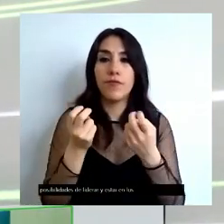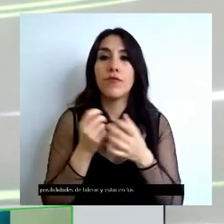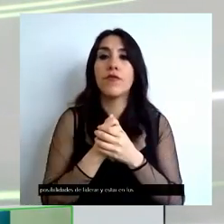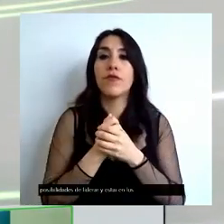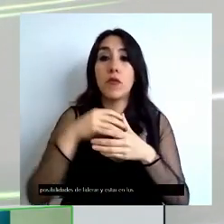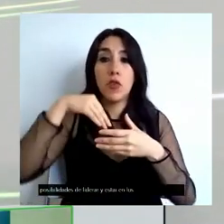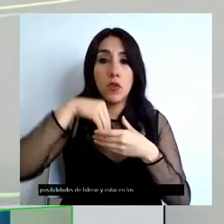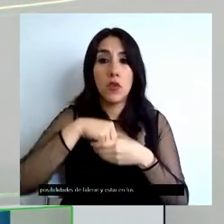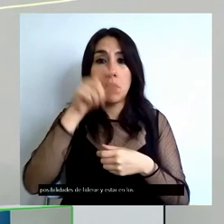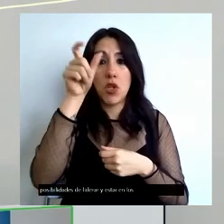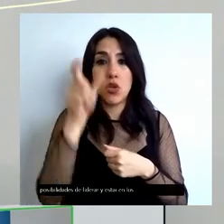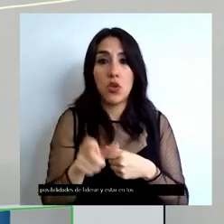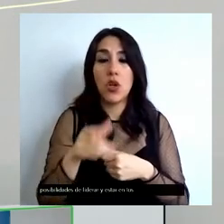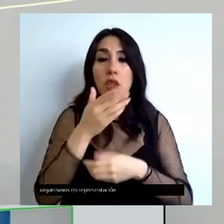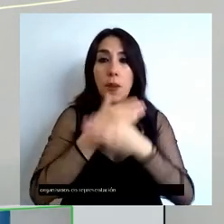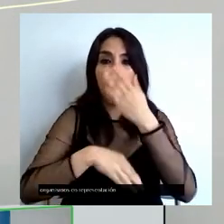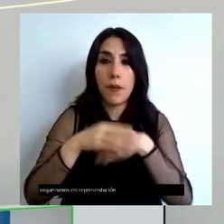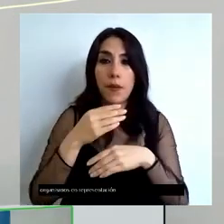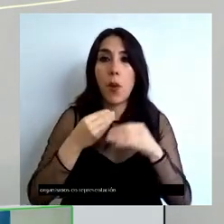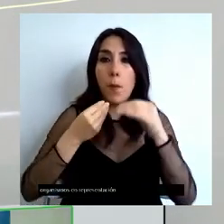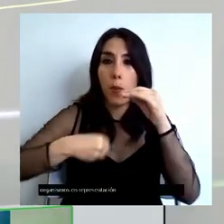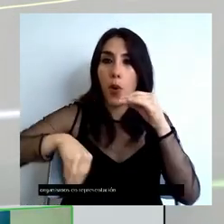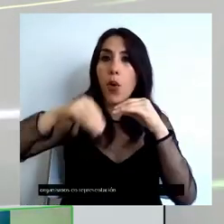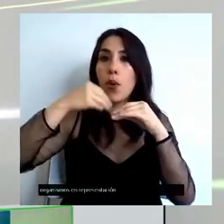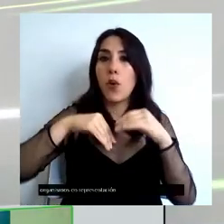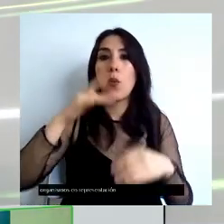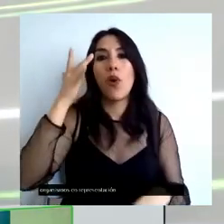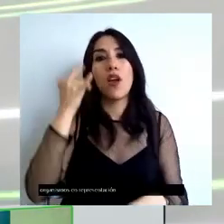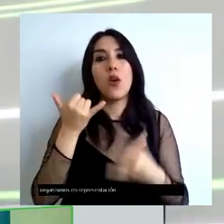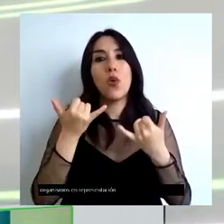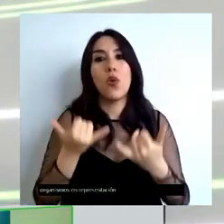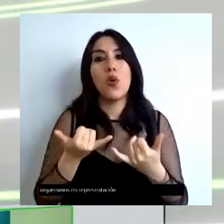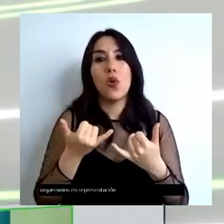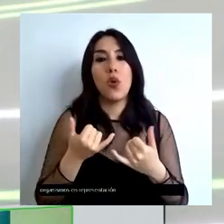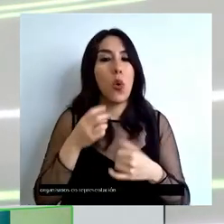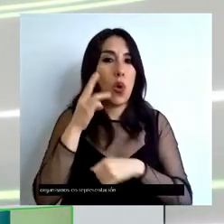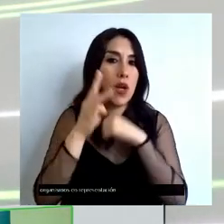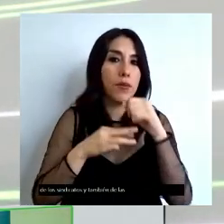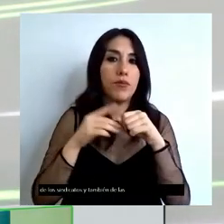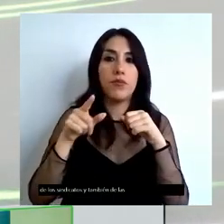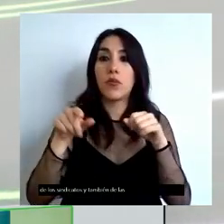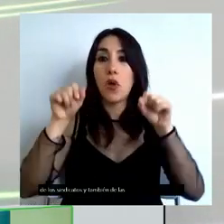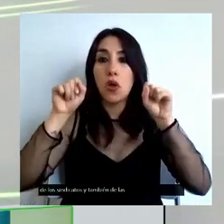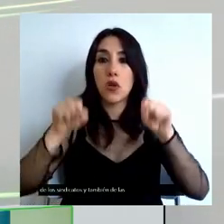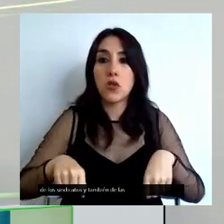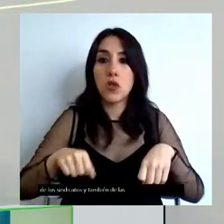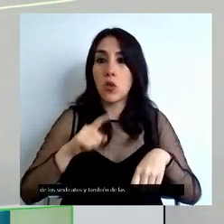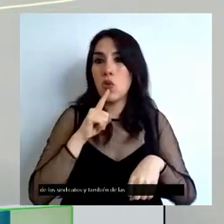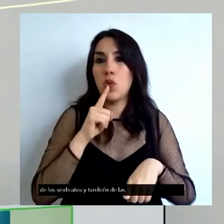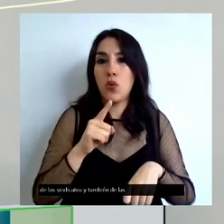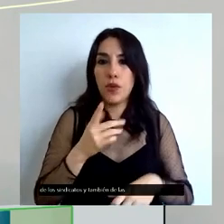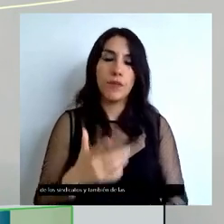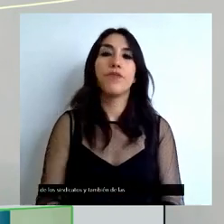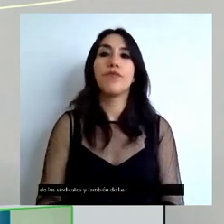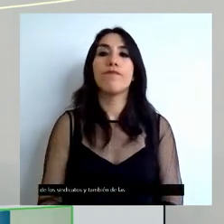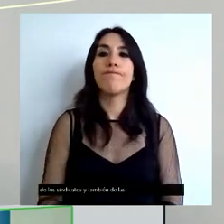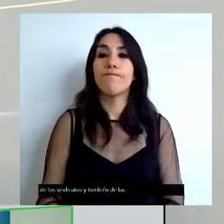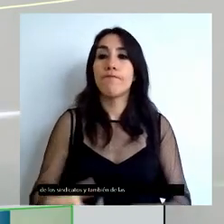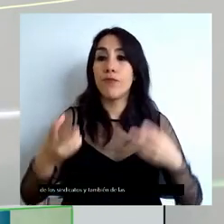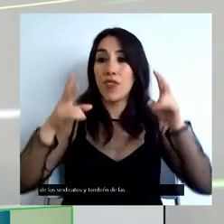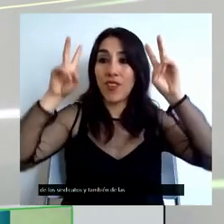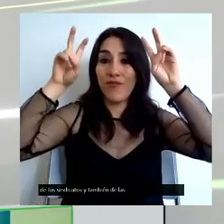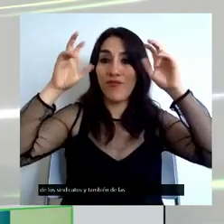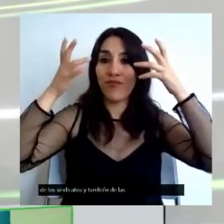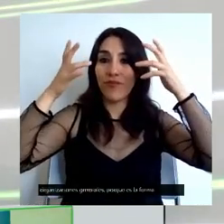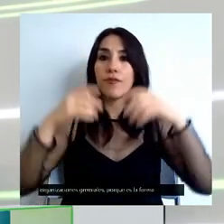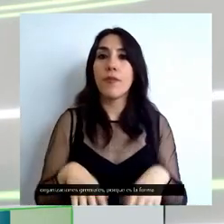con discapacidad, porque es la forma que podemos efectivamente asegurarnos que los temas se traten con conocimiento,